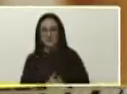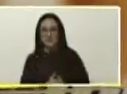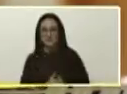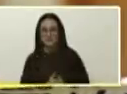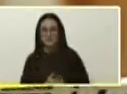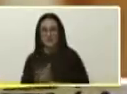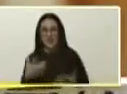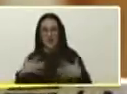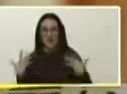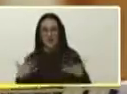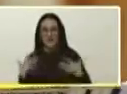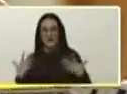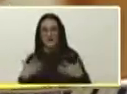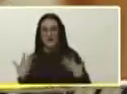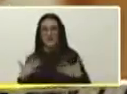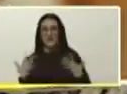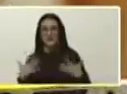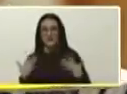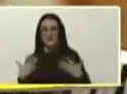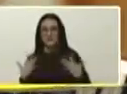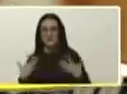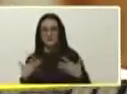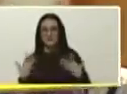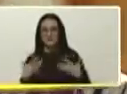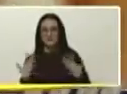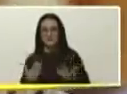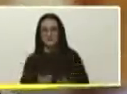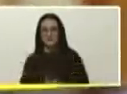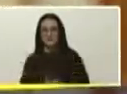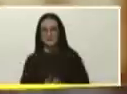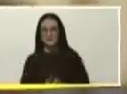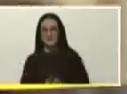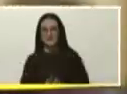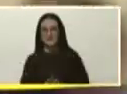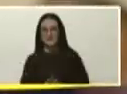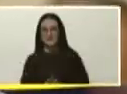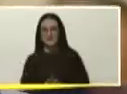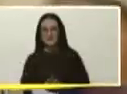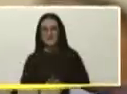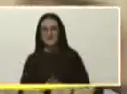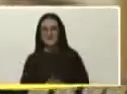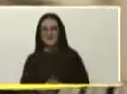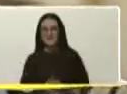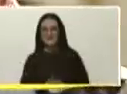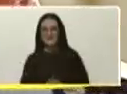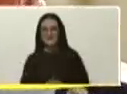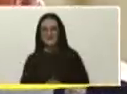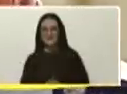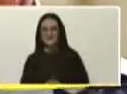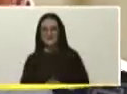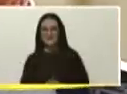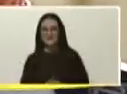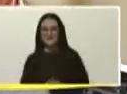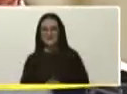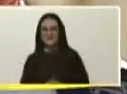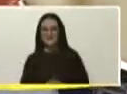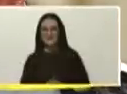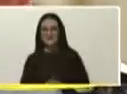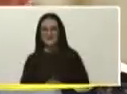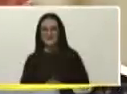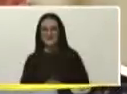la alegría y daba mucho que hacer, el optimismo. Bueno, eso era